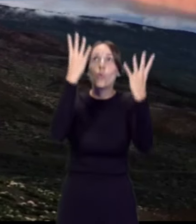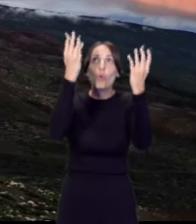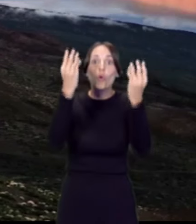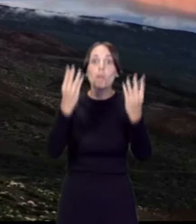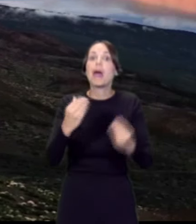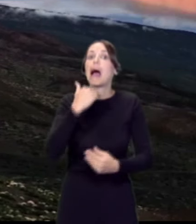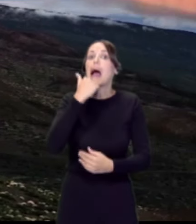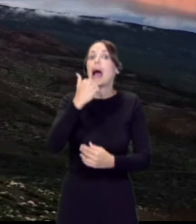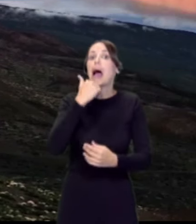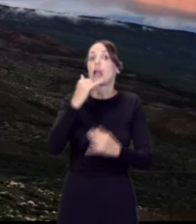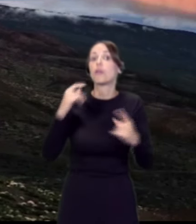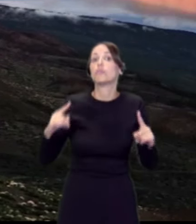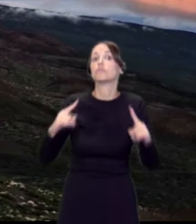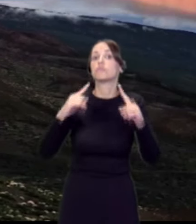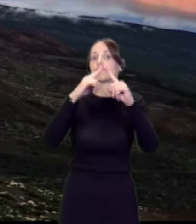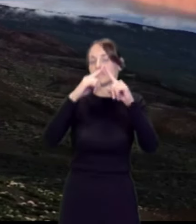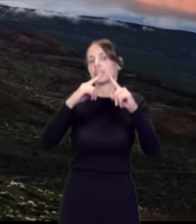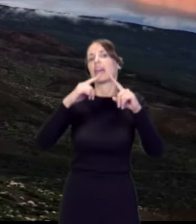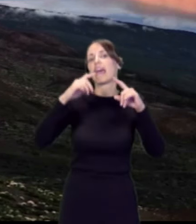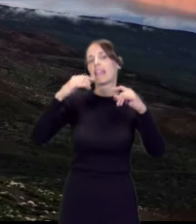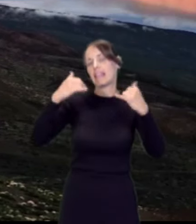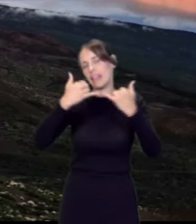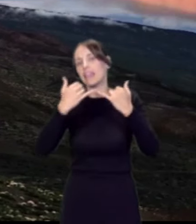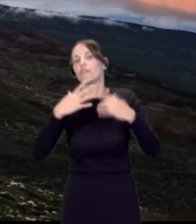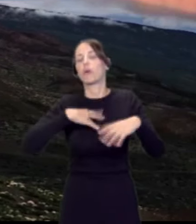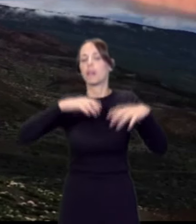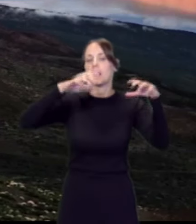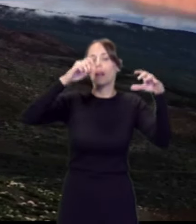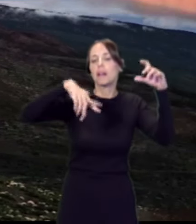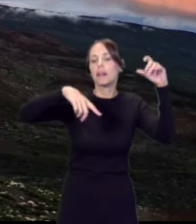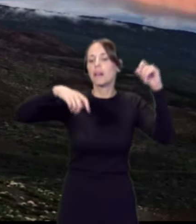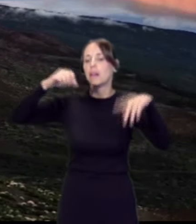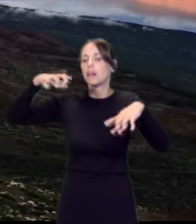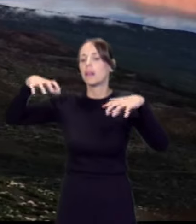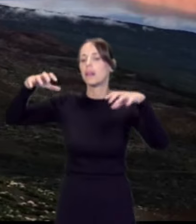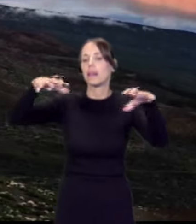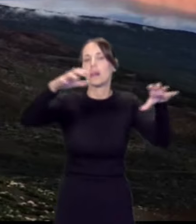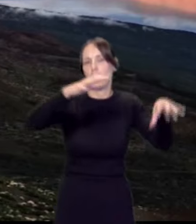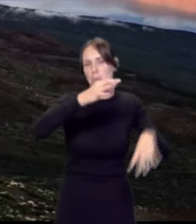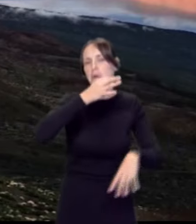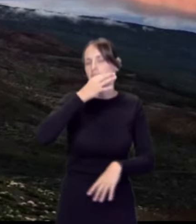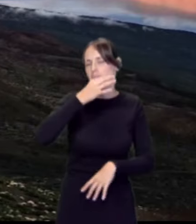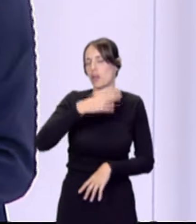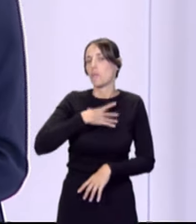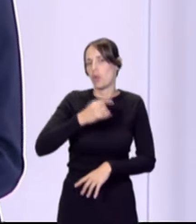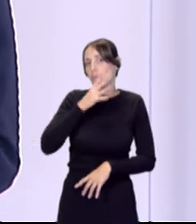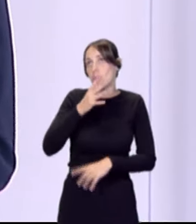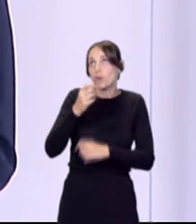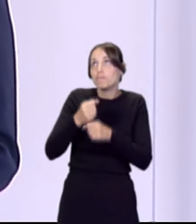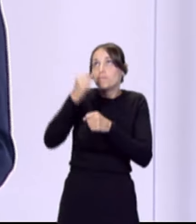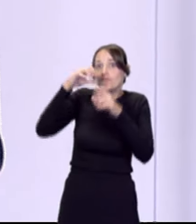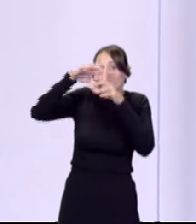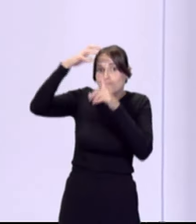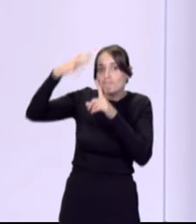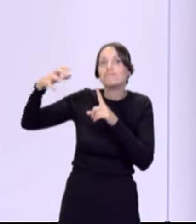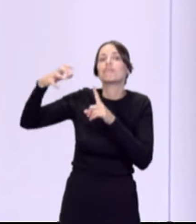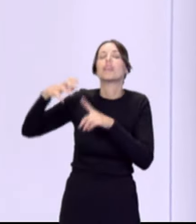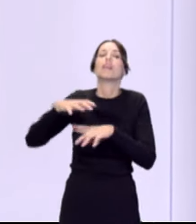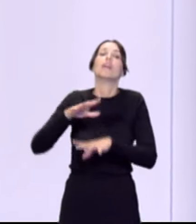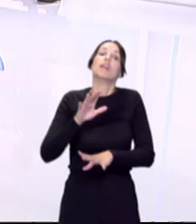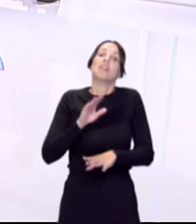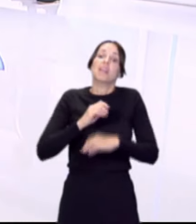Tenerife que nos pueda dejar algún chubasco disperso a primera hora de la tarde. Marta, como decimos, inestabilidad que va menos, pero mucha precaución